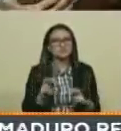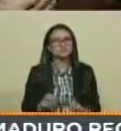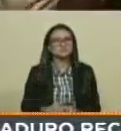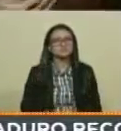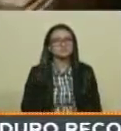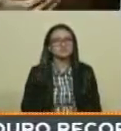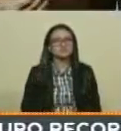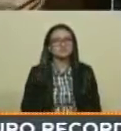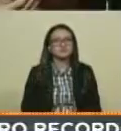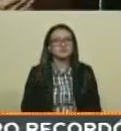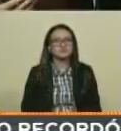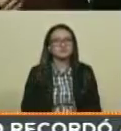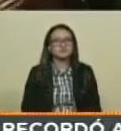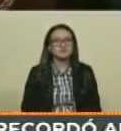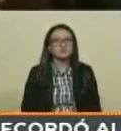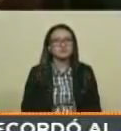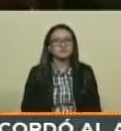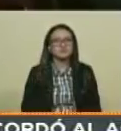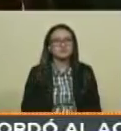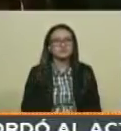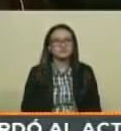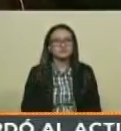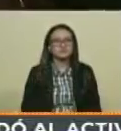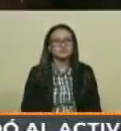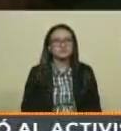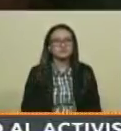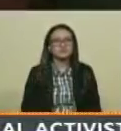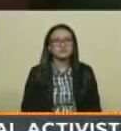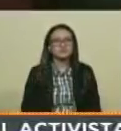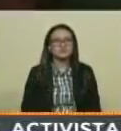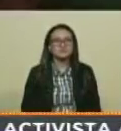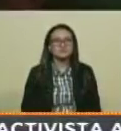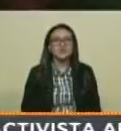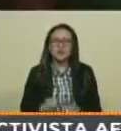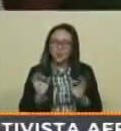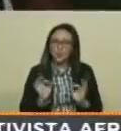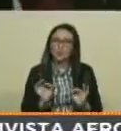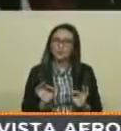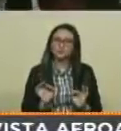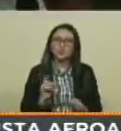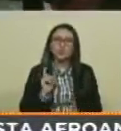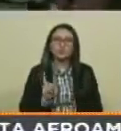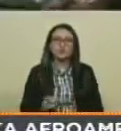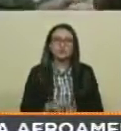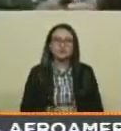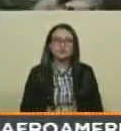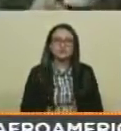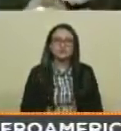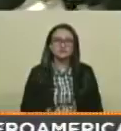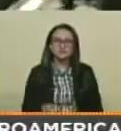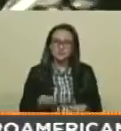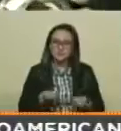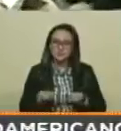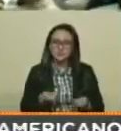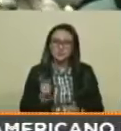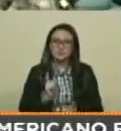sin hacer montajes de ningún tipo y siendo justos a la hora de ser justos con las medidas que hay que